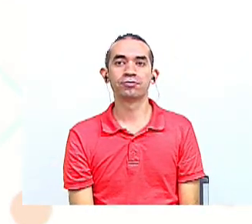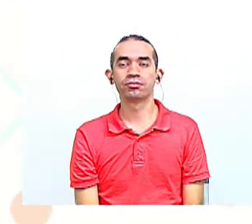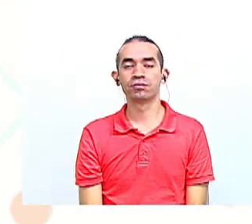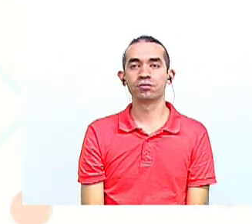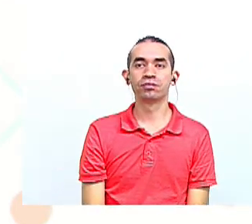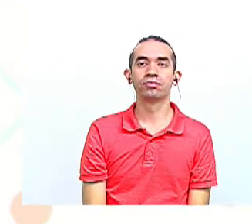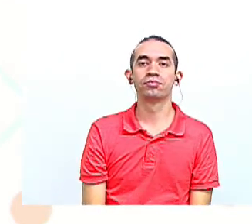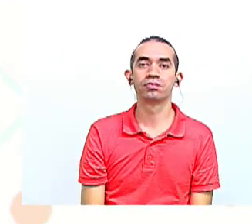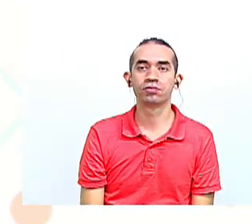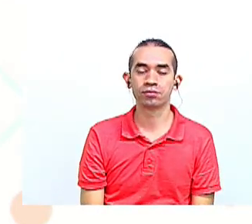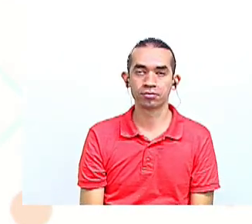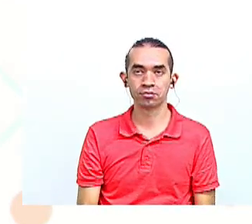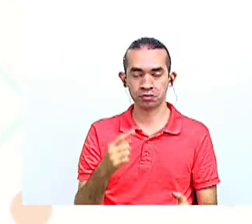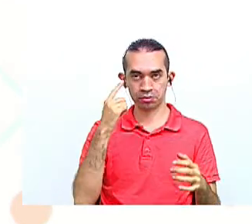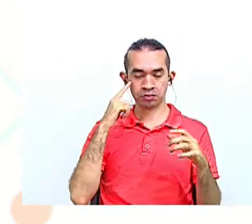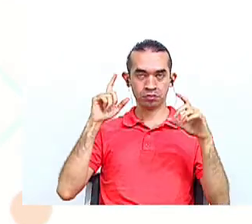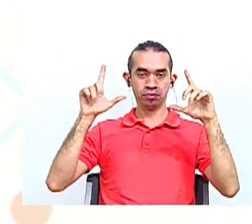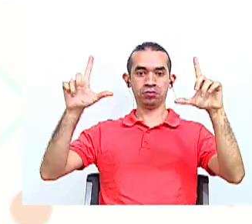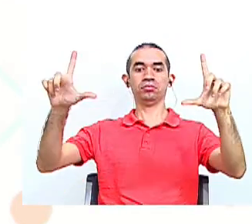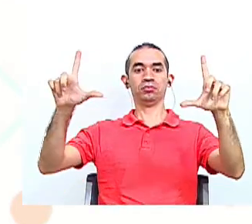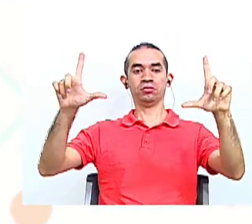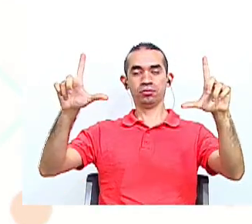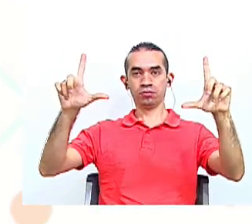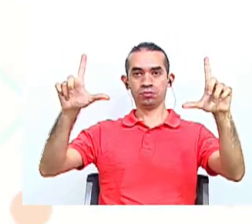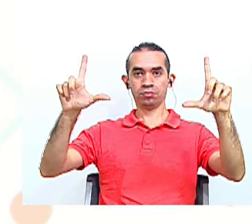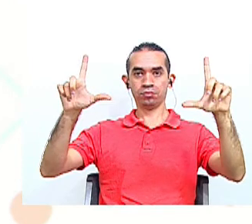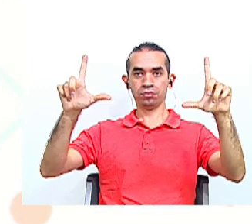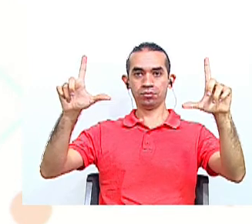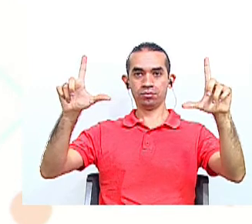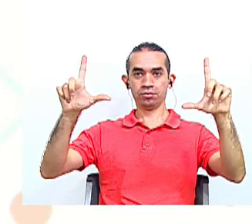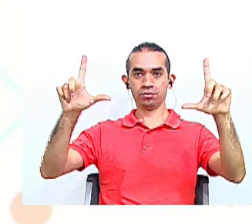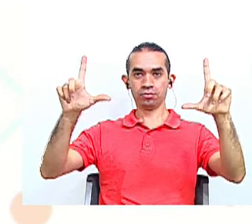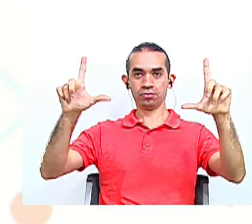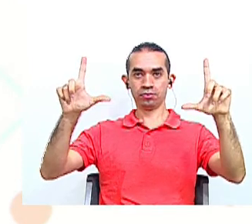Tenemos la figura BACD,